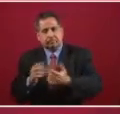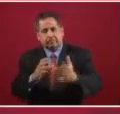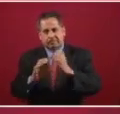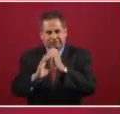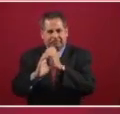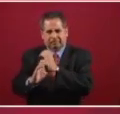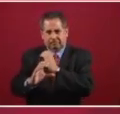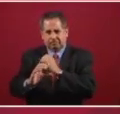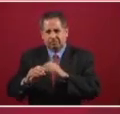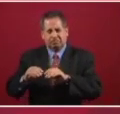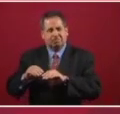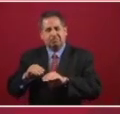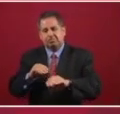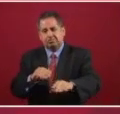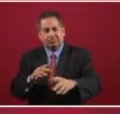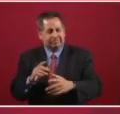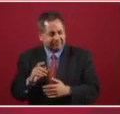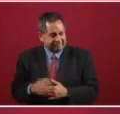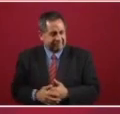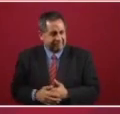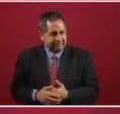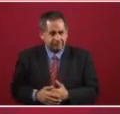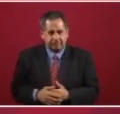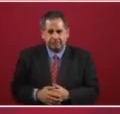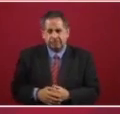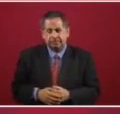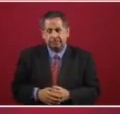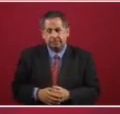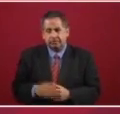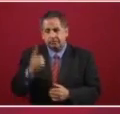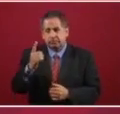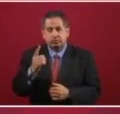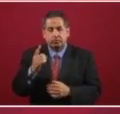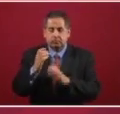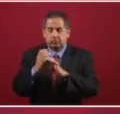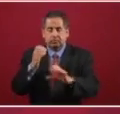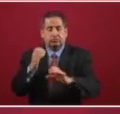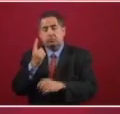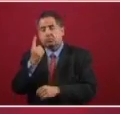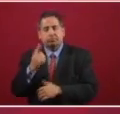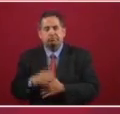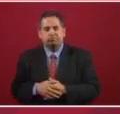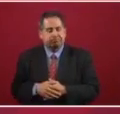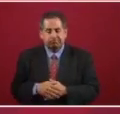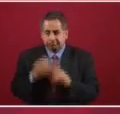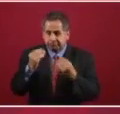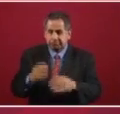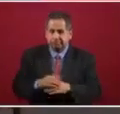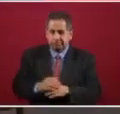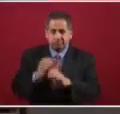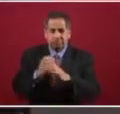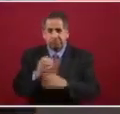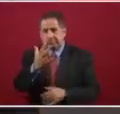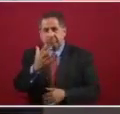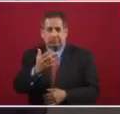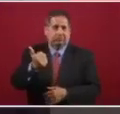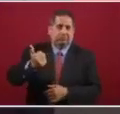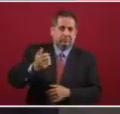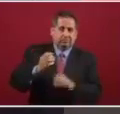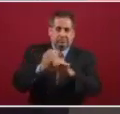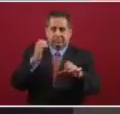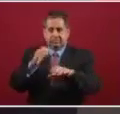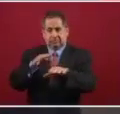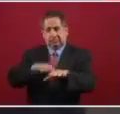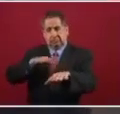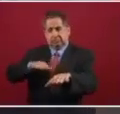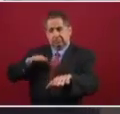camión, pero no solo una unidad, sino 5 o 6